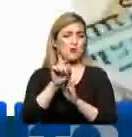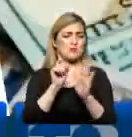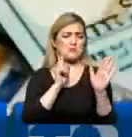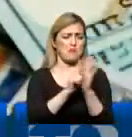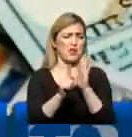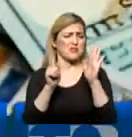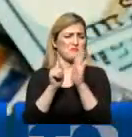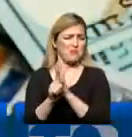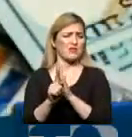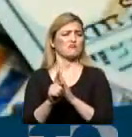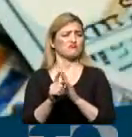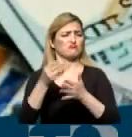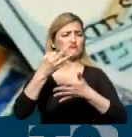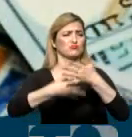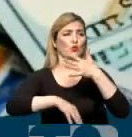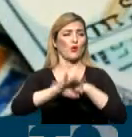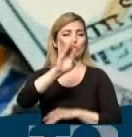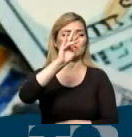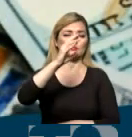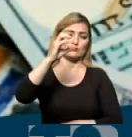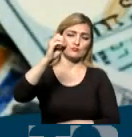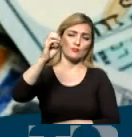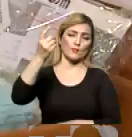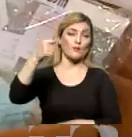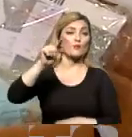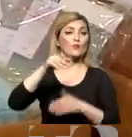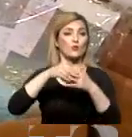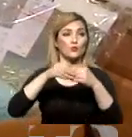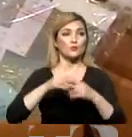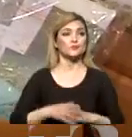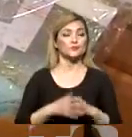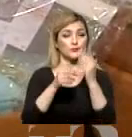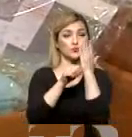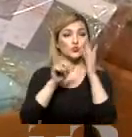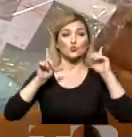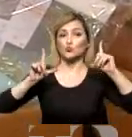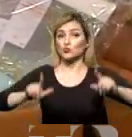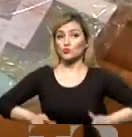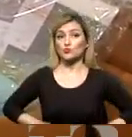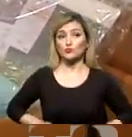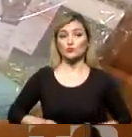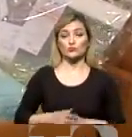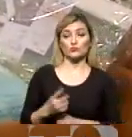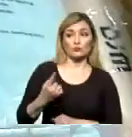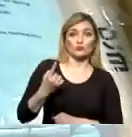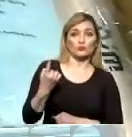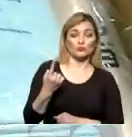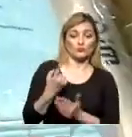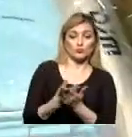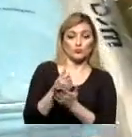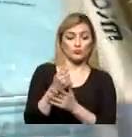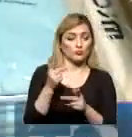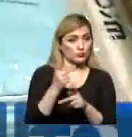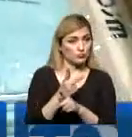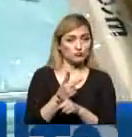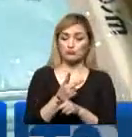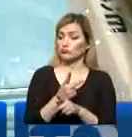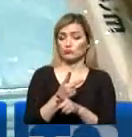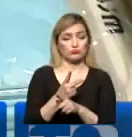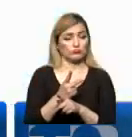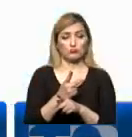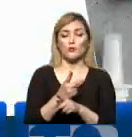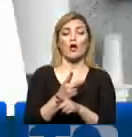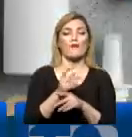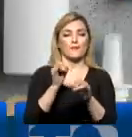cuales llegarían a sumar 700 millones de dólares. Pero el Ministerio de Salud no será el único en adquirir estos implementos.